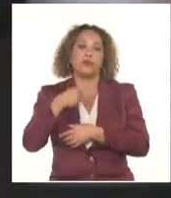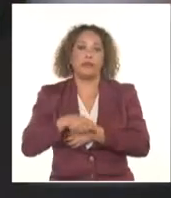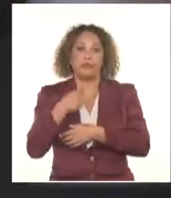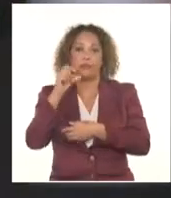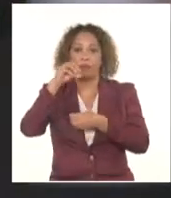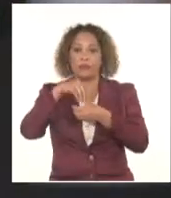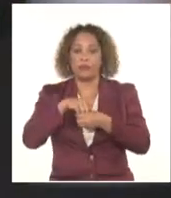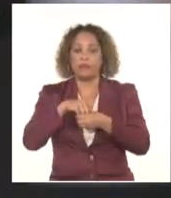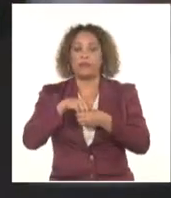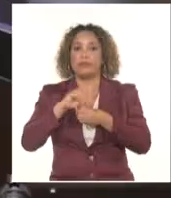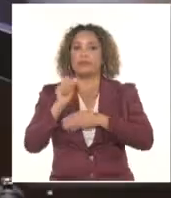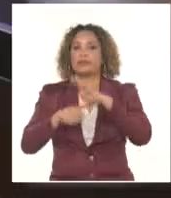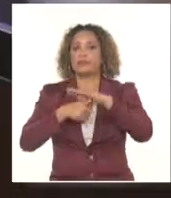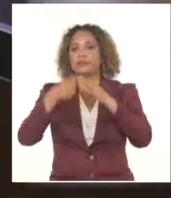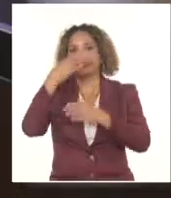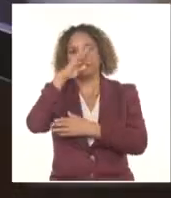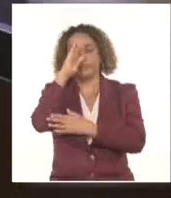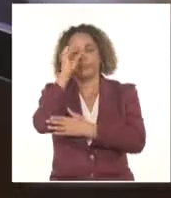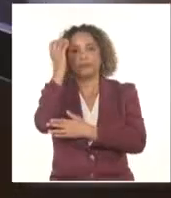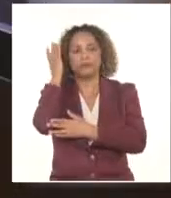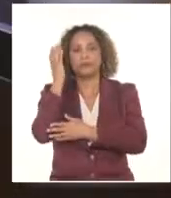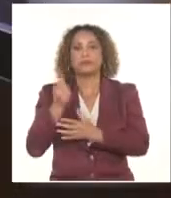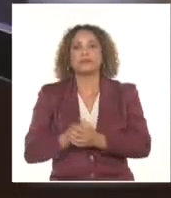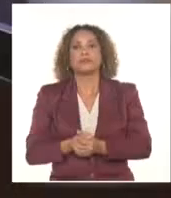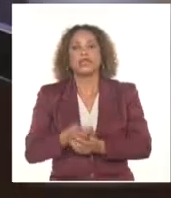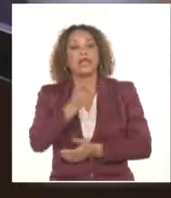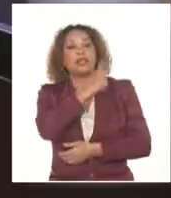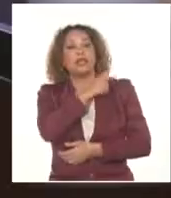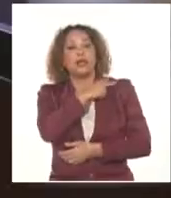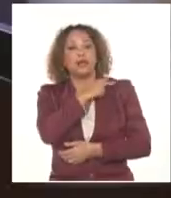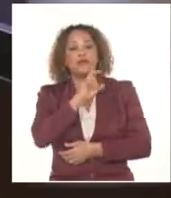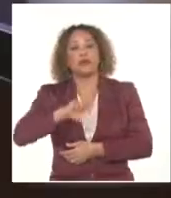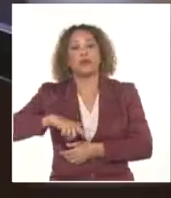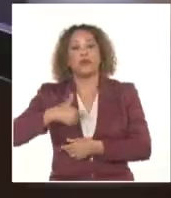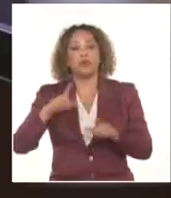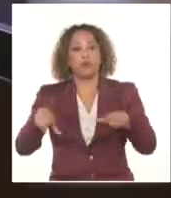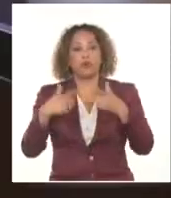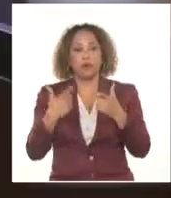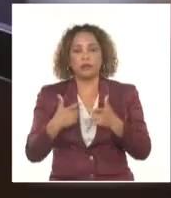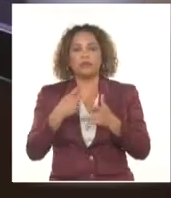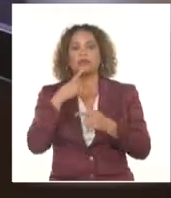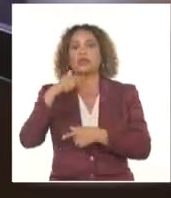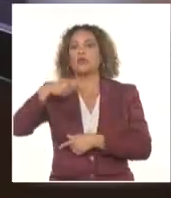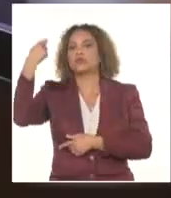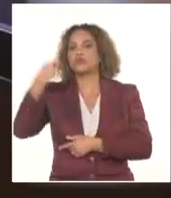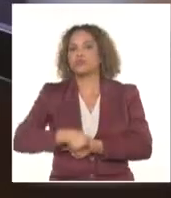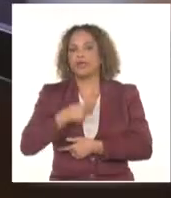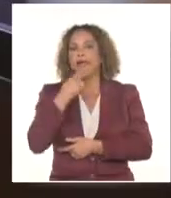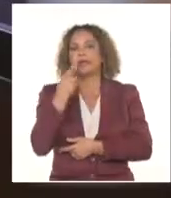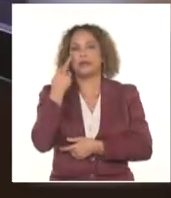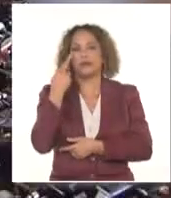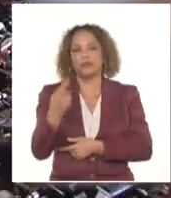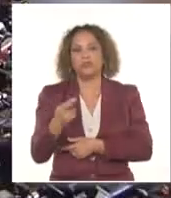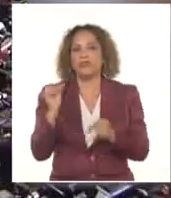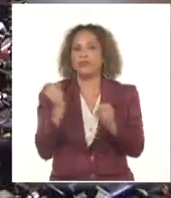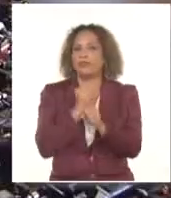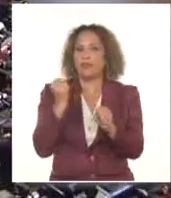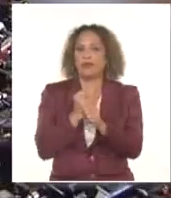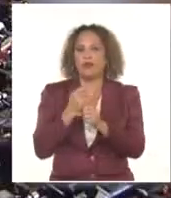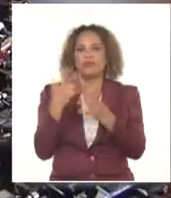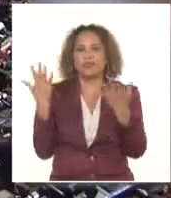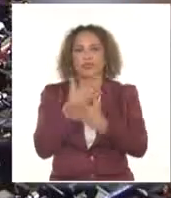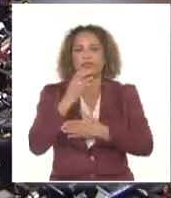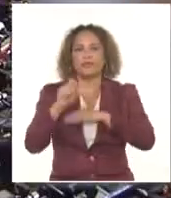cubano Miguel d Bermúdez la mandataria en un acto de justeza reconoció todo cuanto hizo Andrés Manuel López